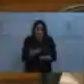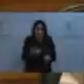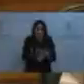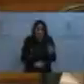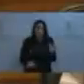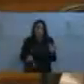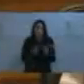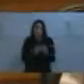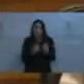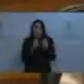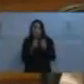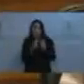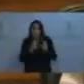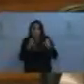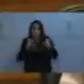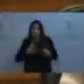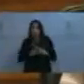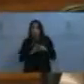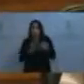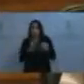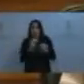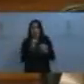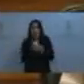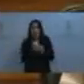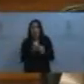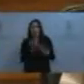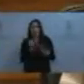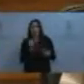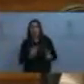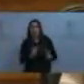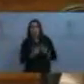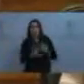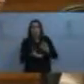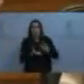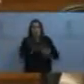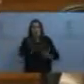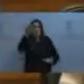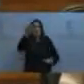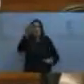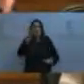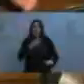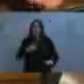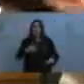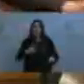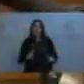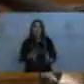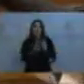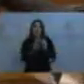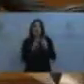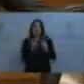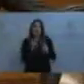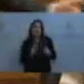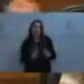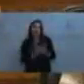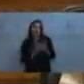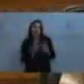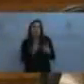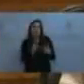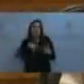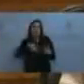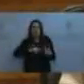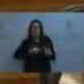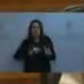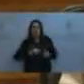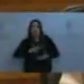del desempleo. Por eso sube el salario social, porque nosotros no tenemos protección social, tenemos menos posibilidades de emplear a la gente, que no